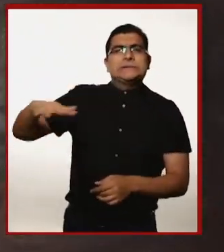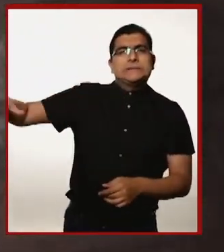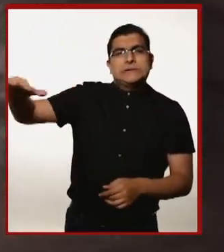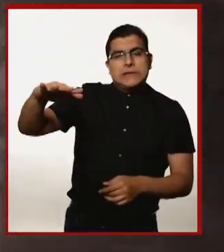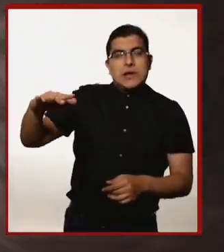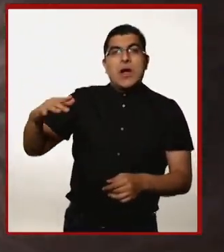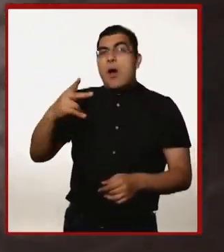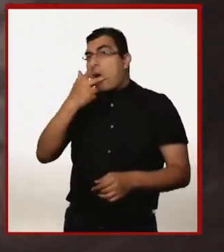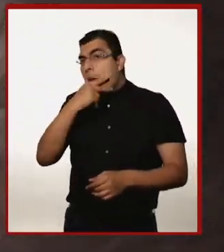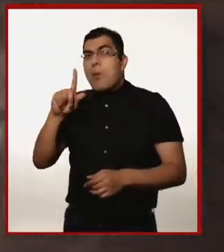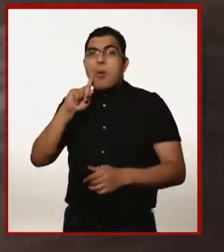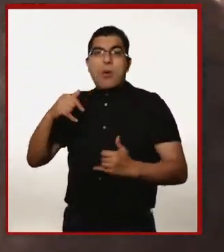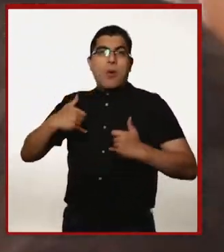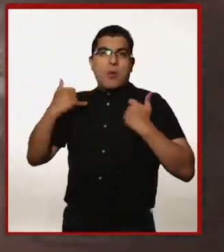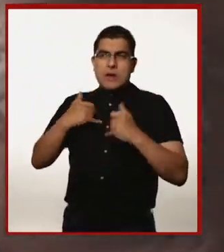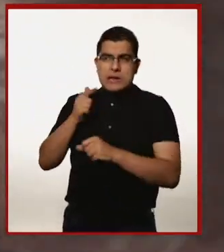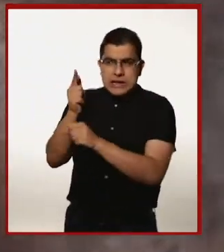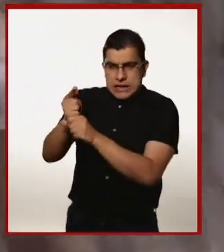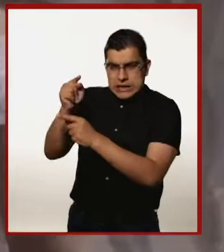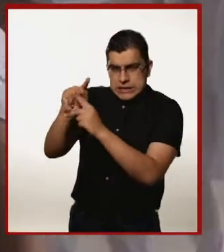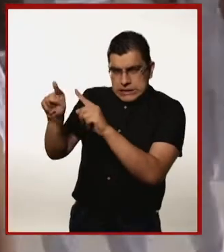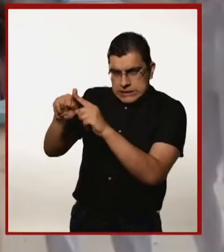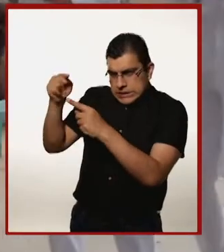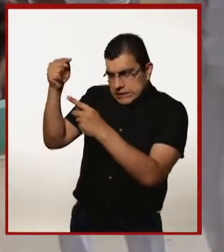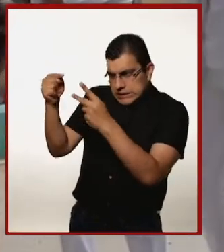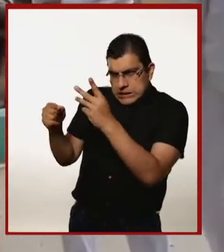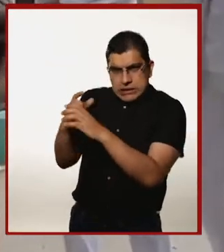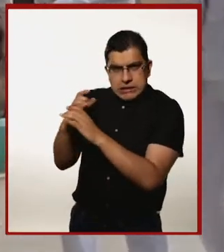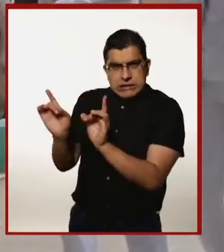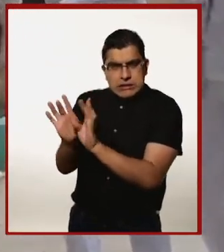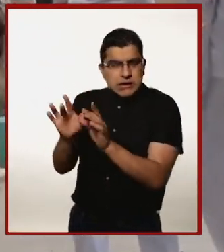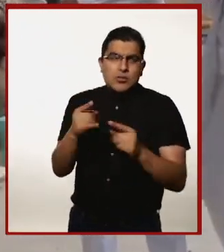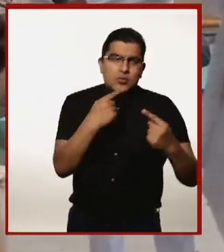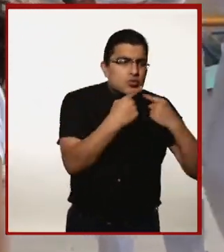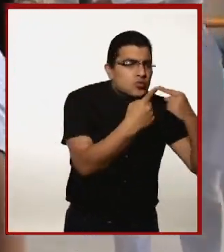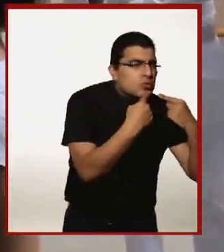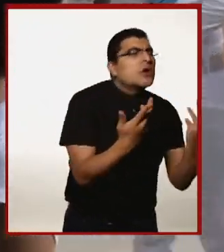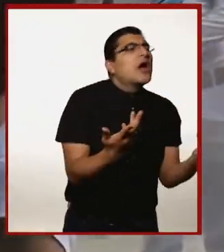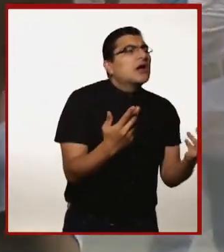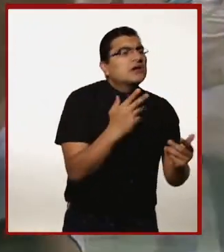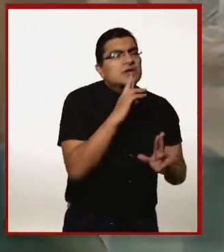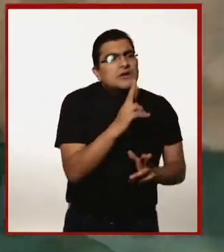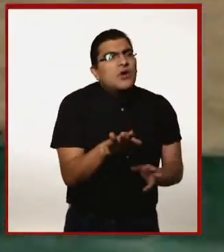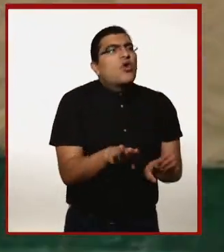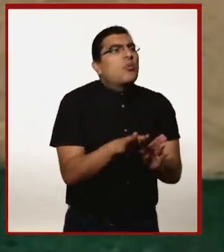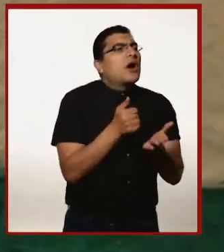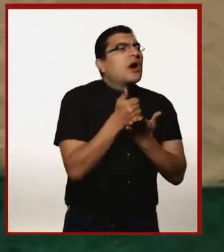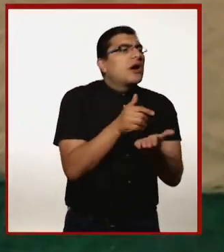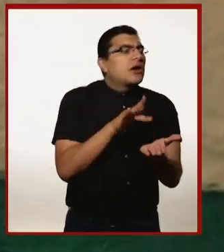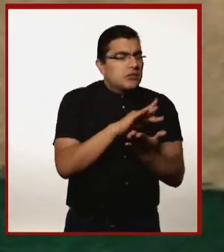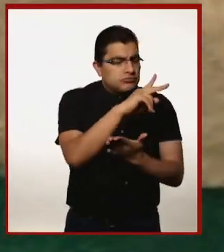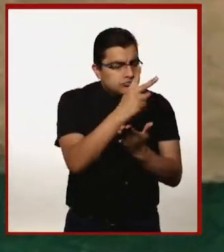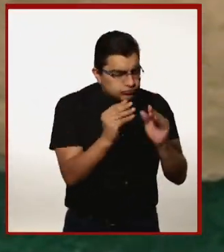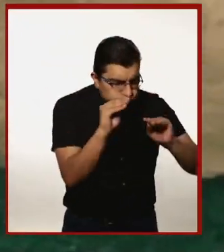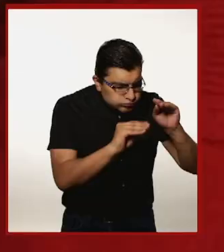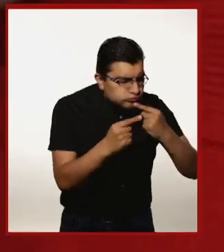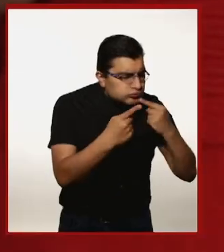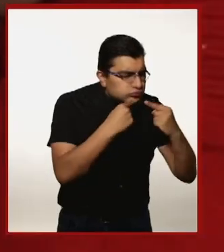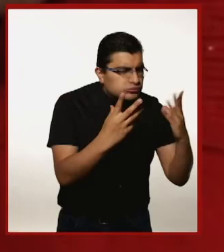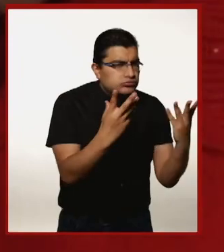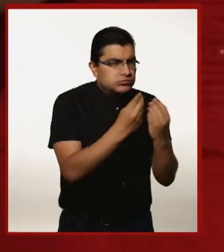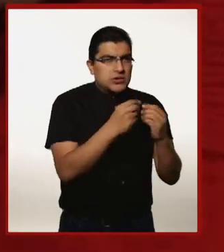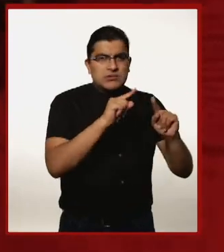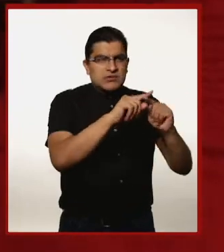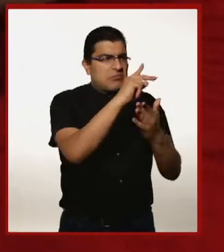pueblo donde las y los jóvenes identificaban situaciones, en conjunto se ponían de acuerdo para definir un